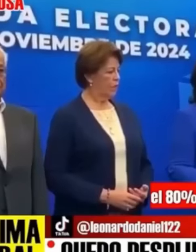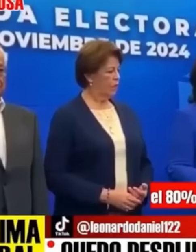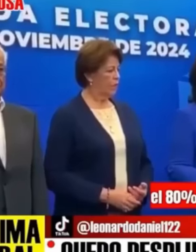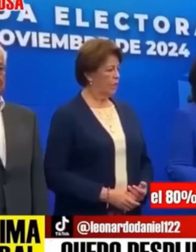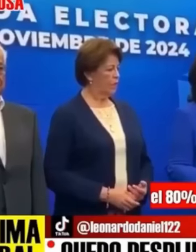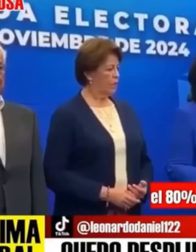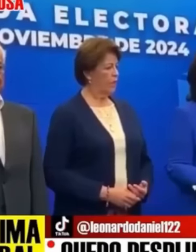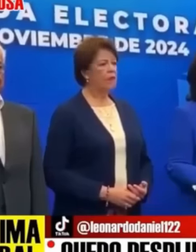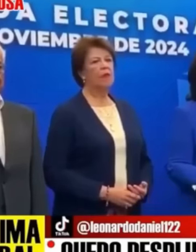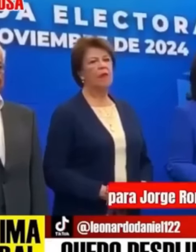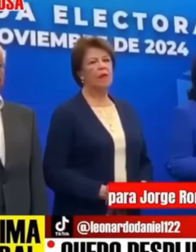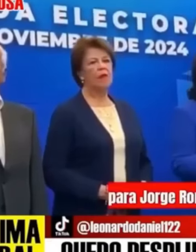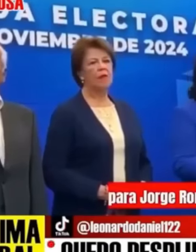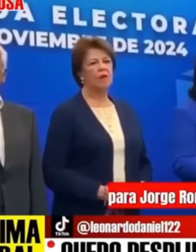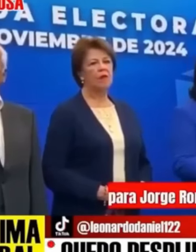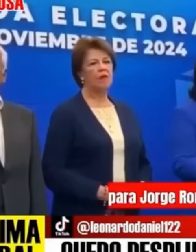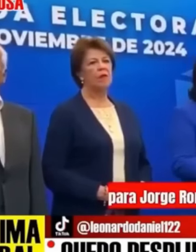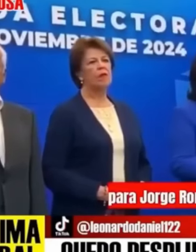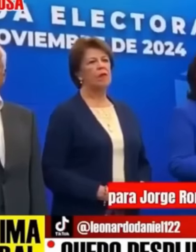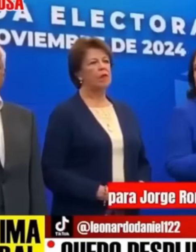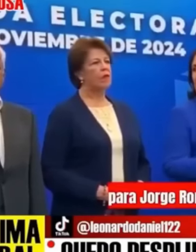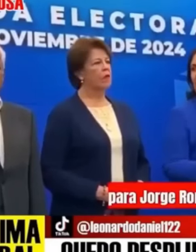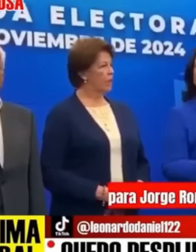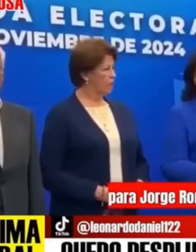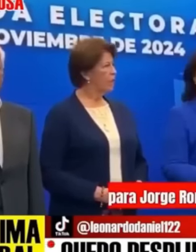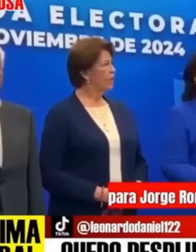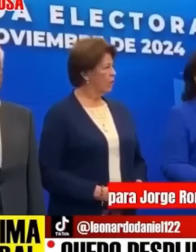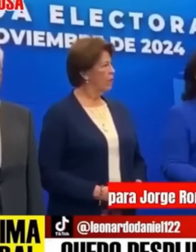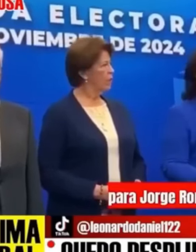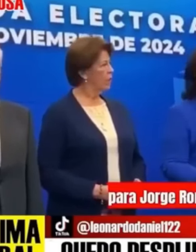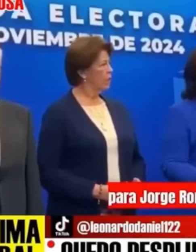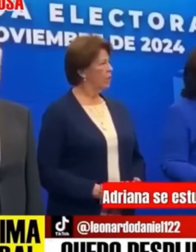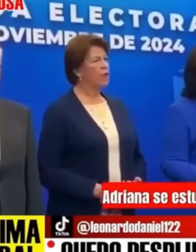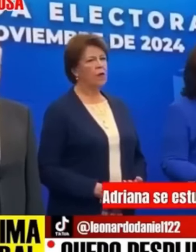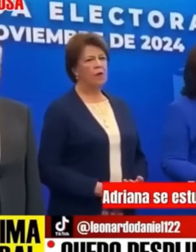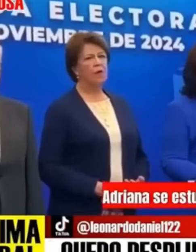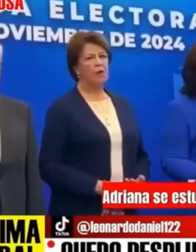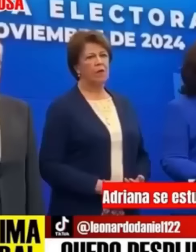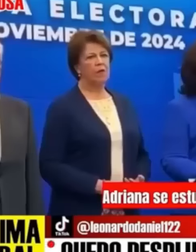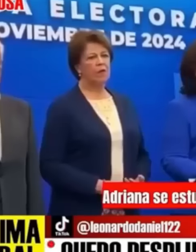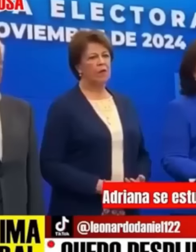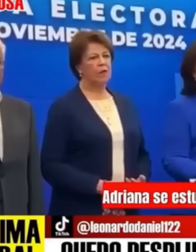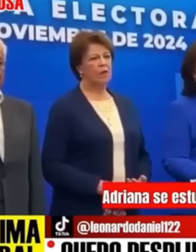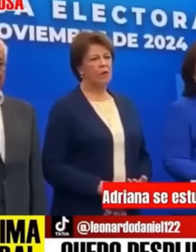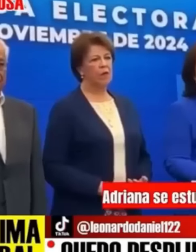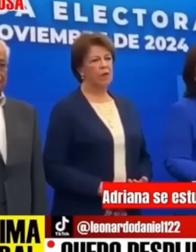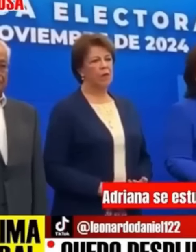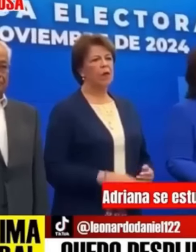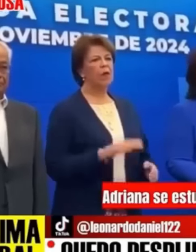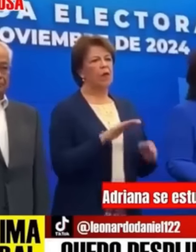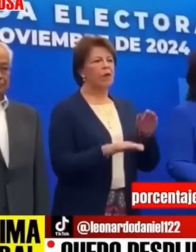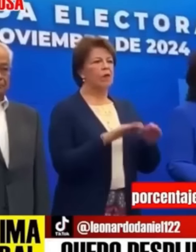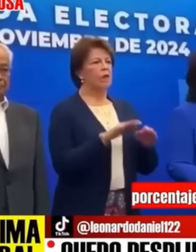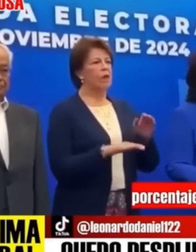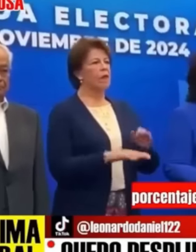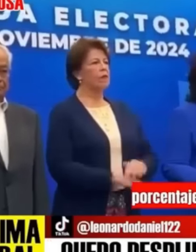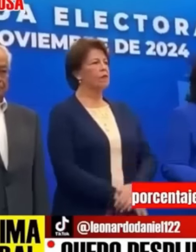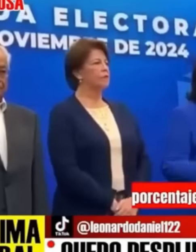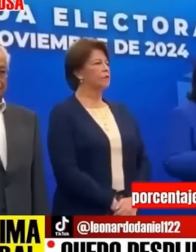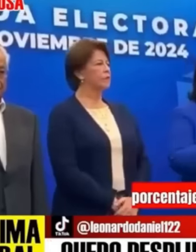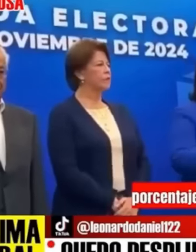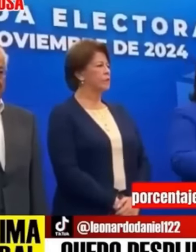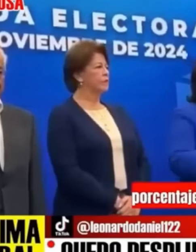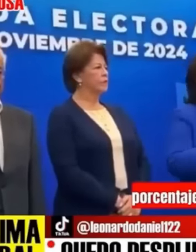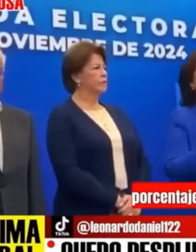80% de los votos para Jorge Romero y el 20% para Adriana Sasú, manteniendo ese